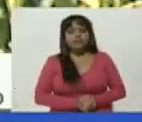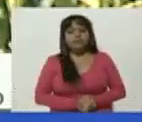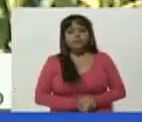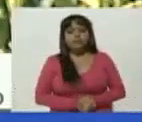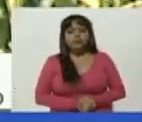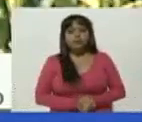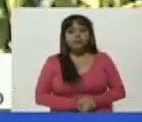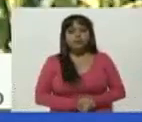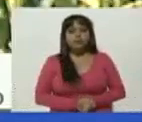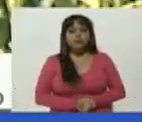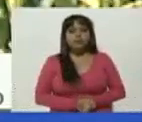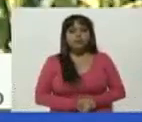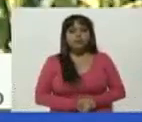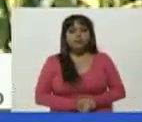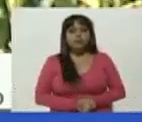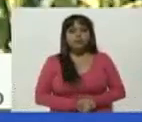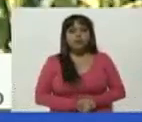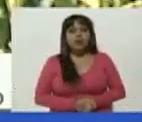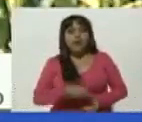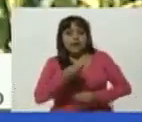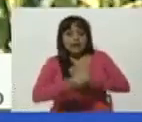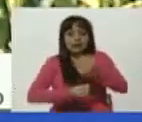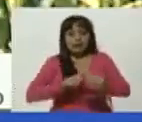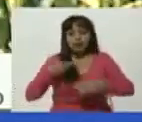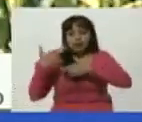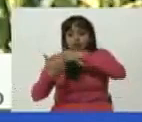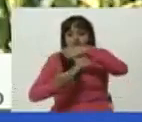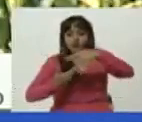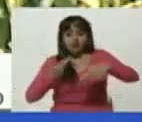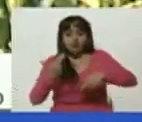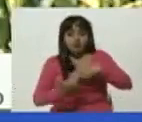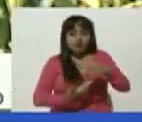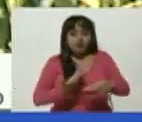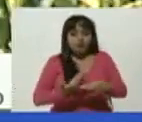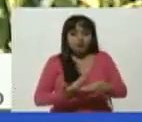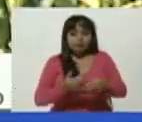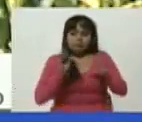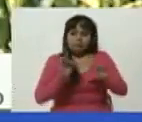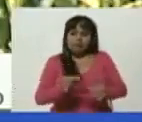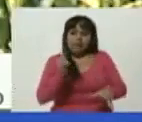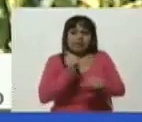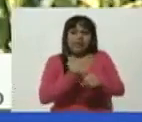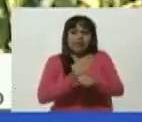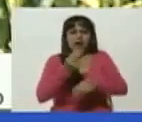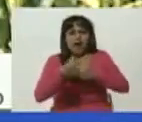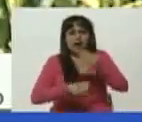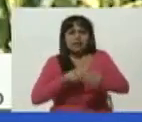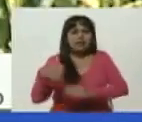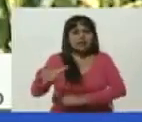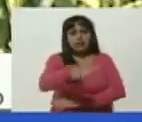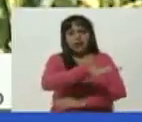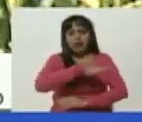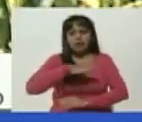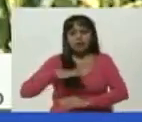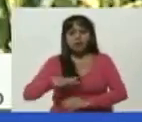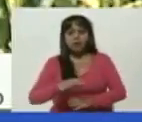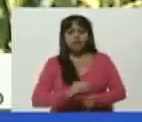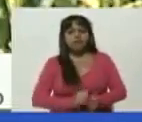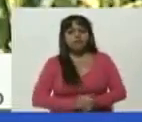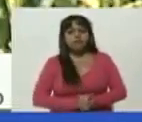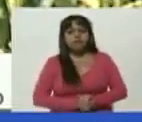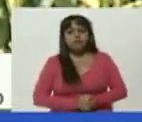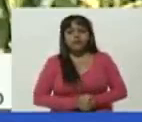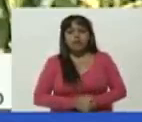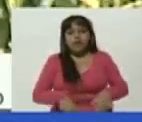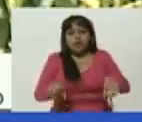y produjeran una revolución productiva en el campo, como